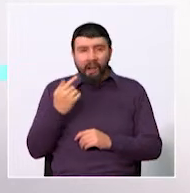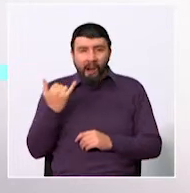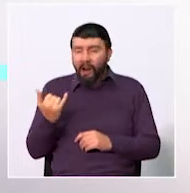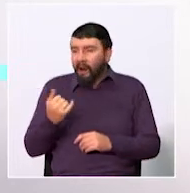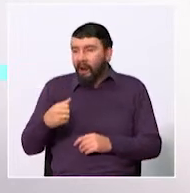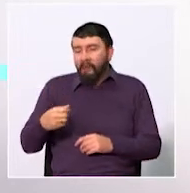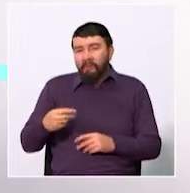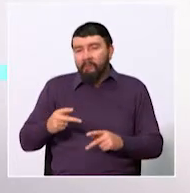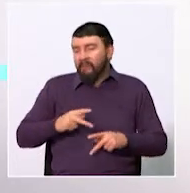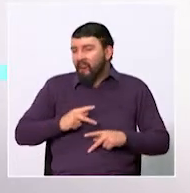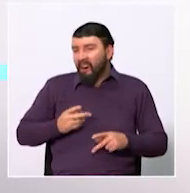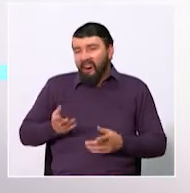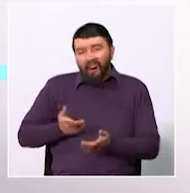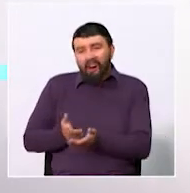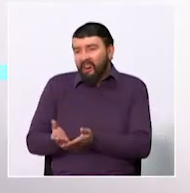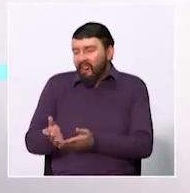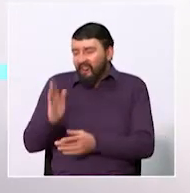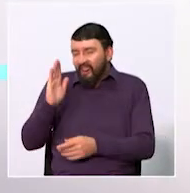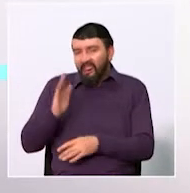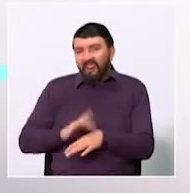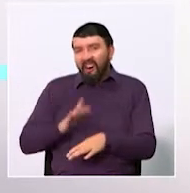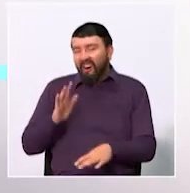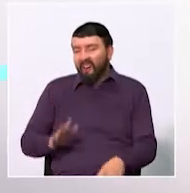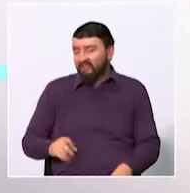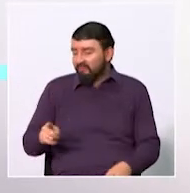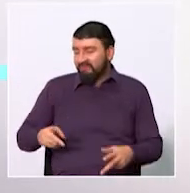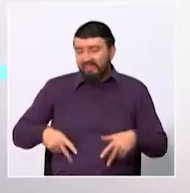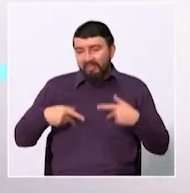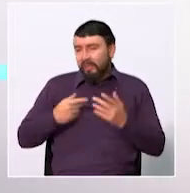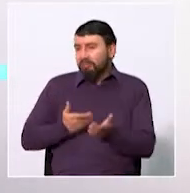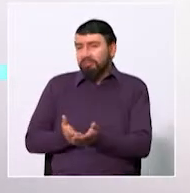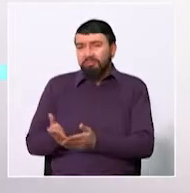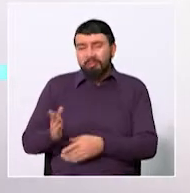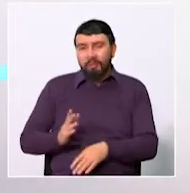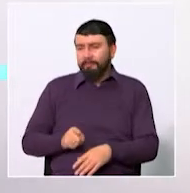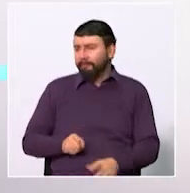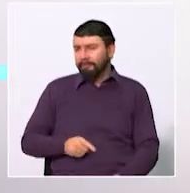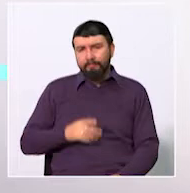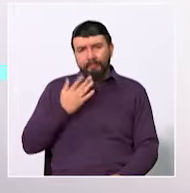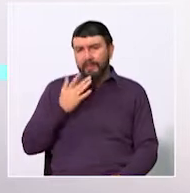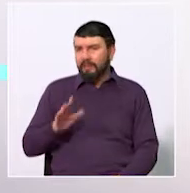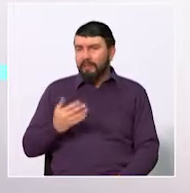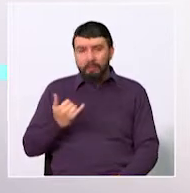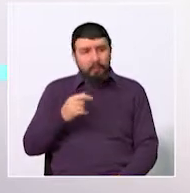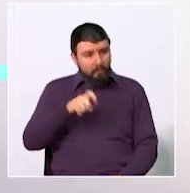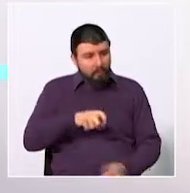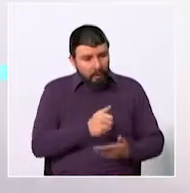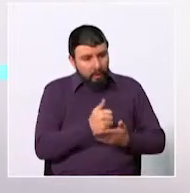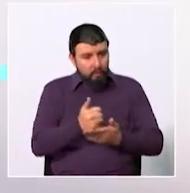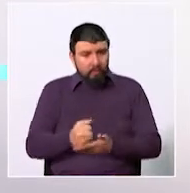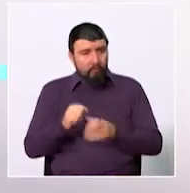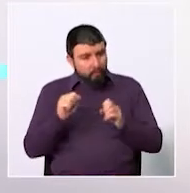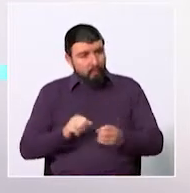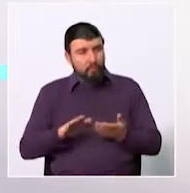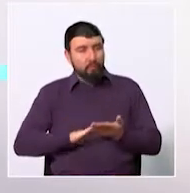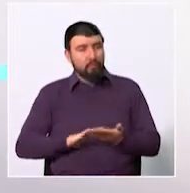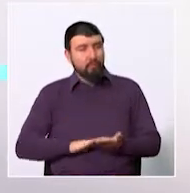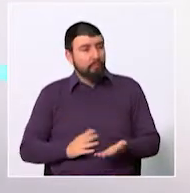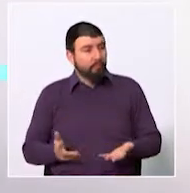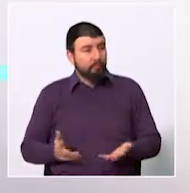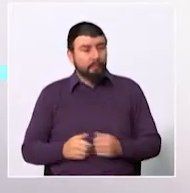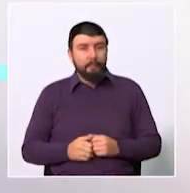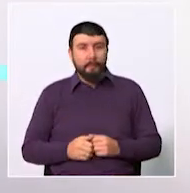que regina vivir morir con el jurista que sí bueno en